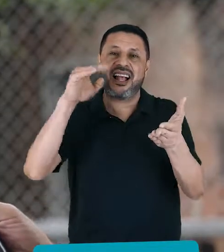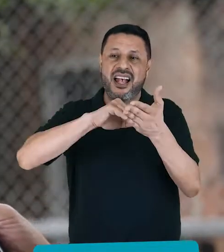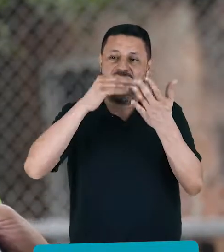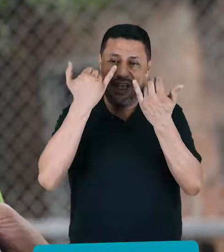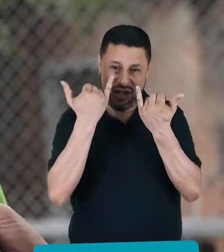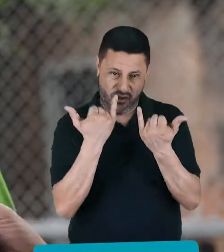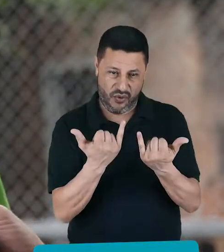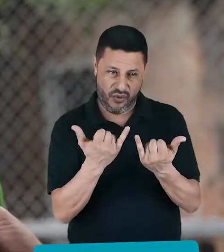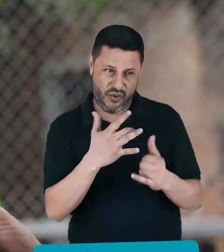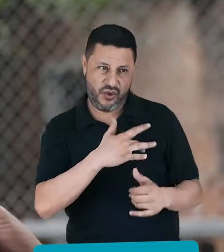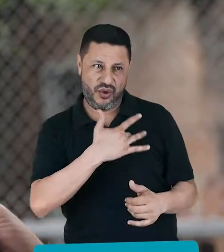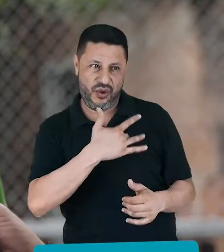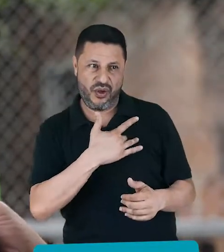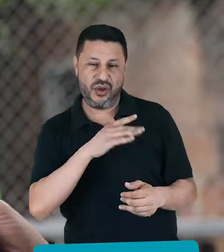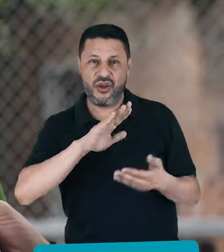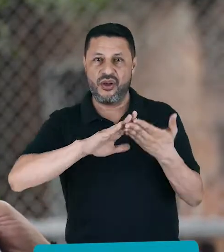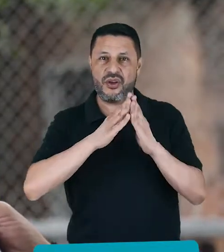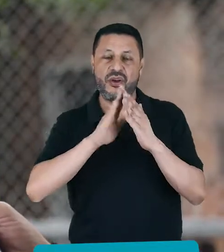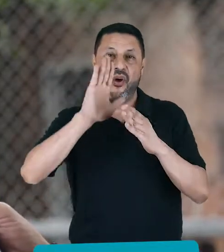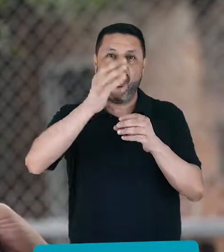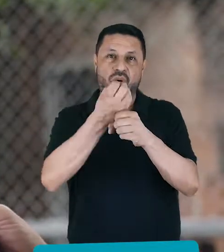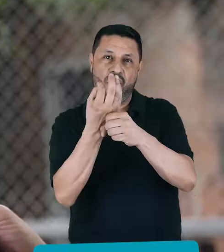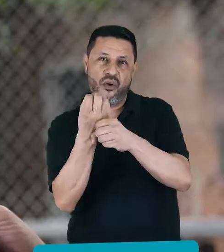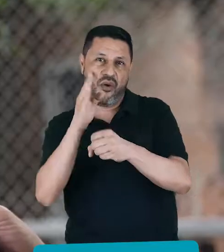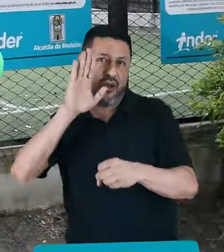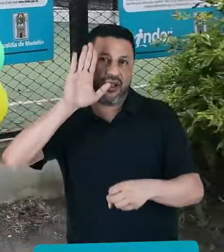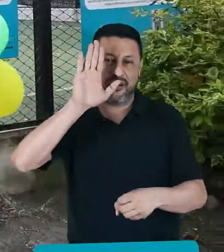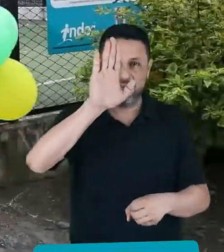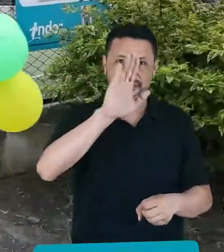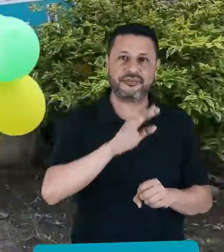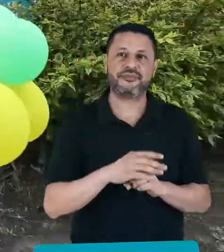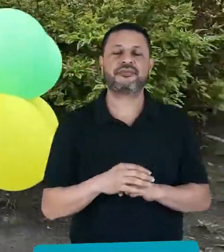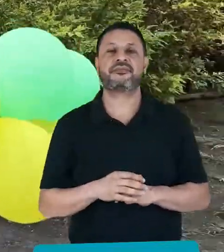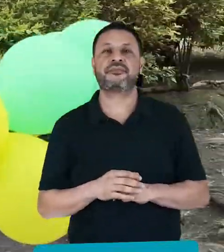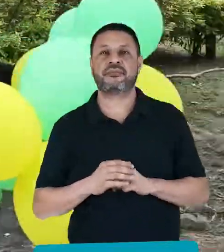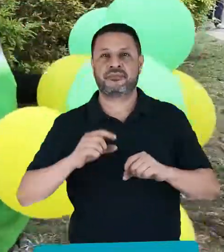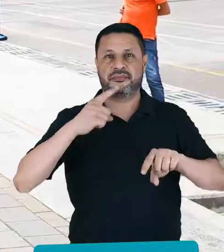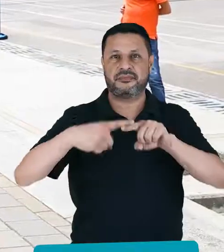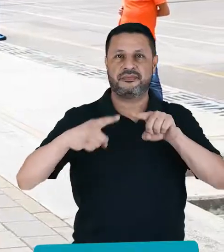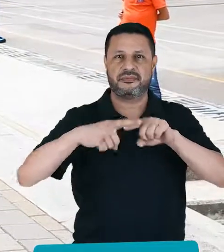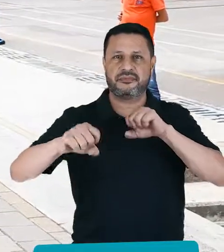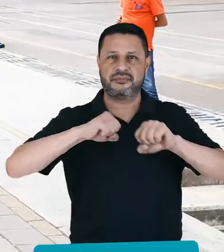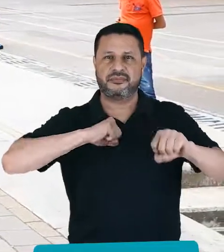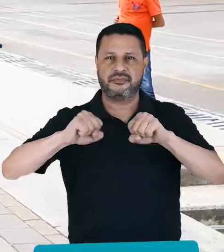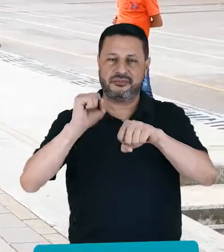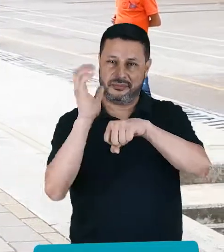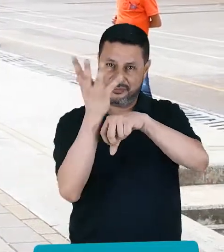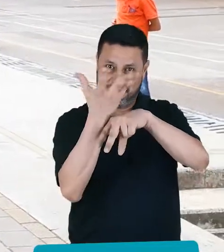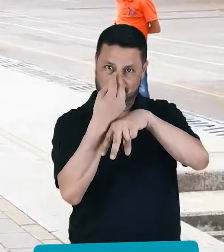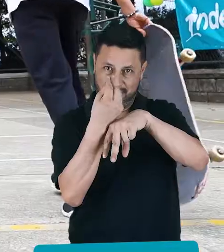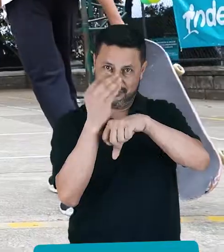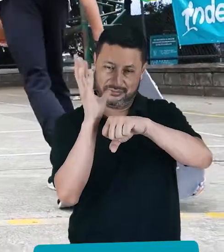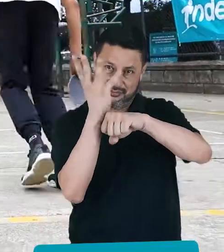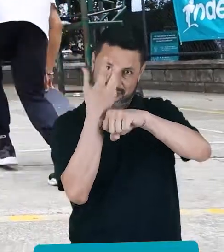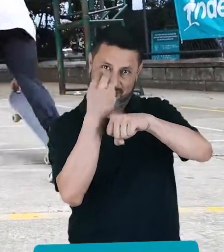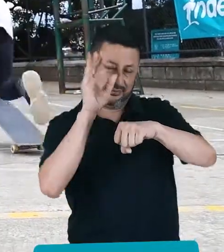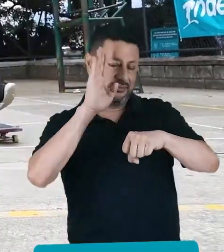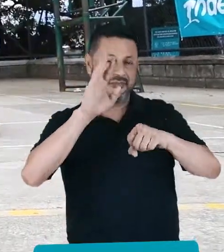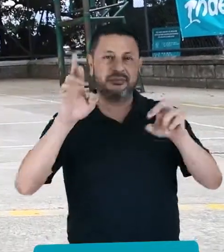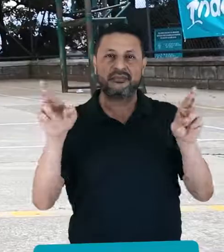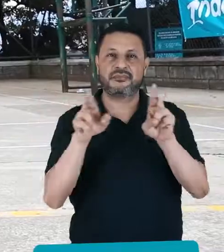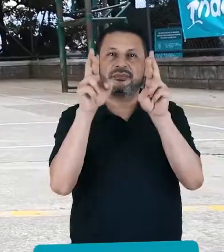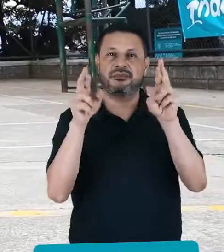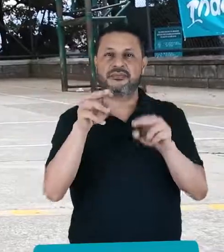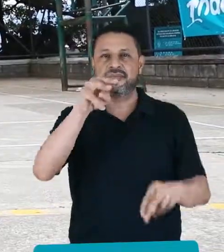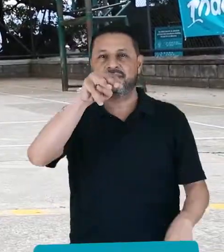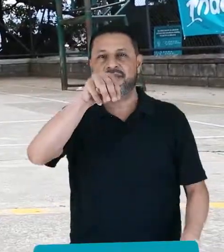recreación. Y hoy la recreación se siente en tu barrio, hoy volvimos, estamos haciendo actividades artísticas, de